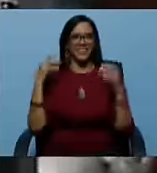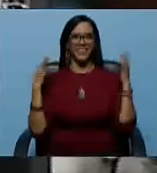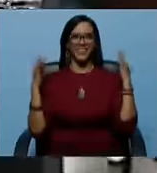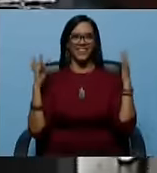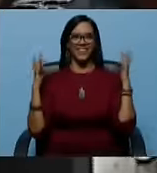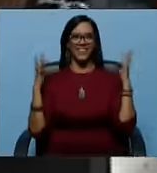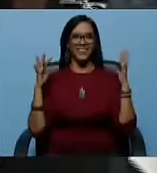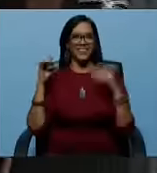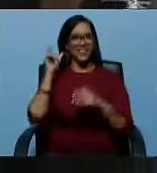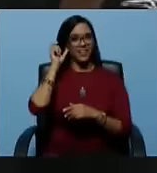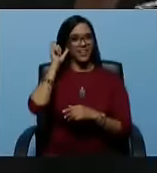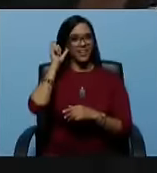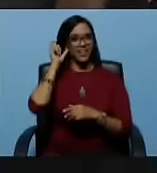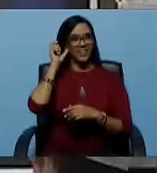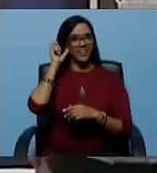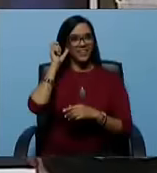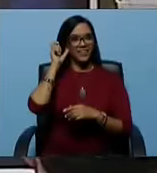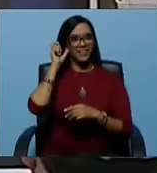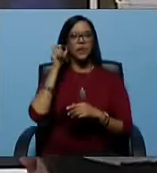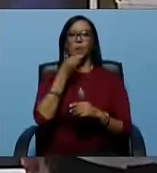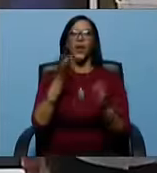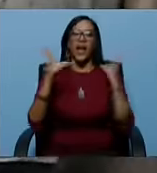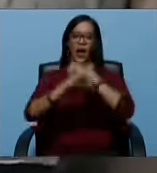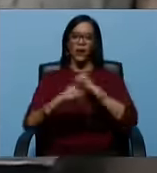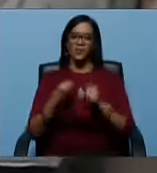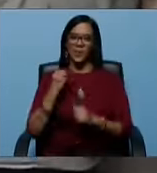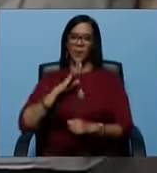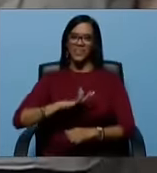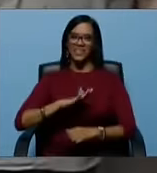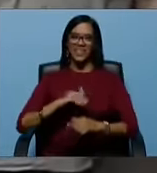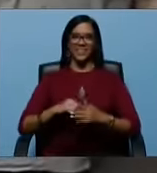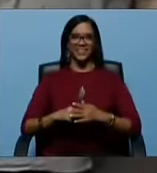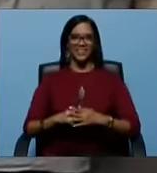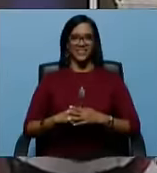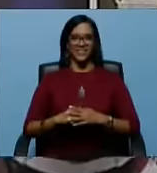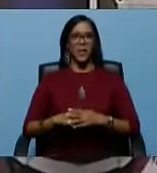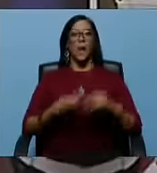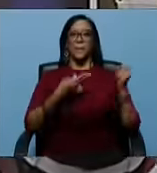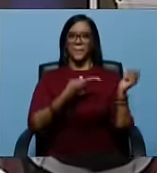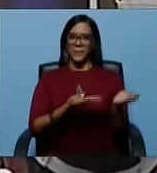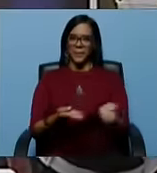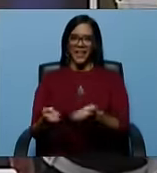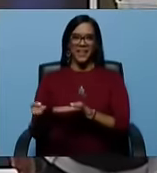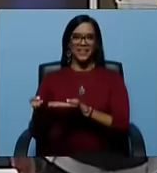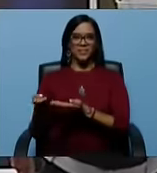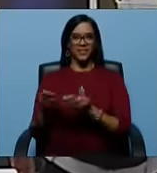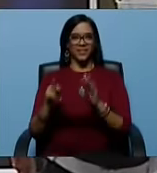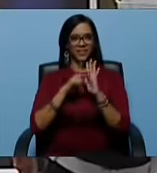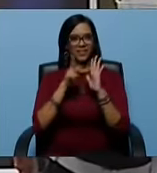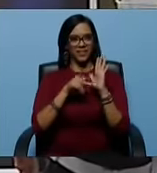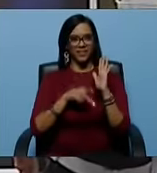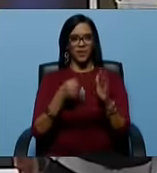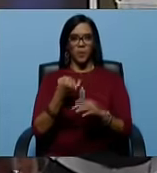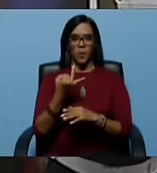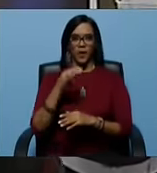Sí. ¿Y por aquí? Sí. Buenas noches, ¿cómo están? Sí. Bienvenidos y bienvenidas a su programa número